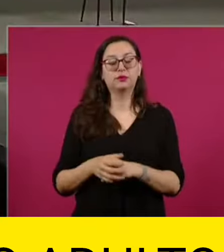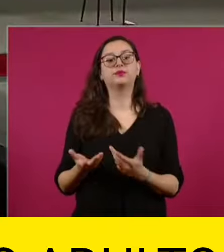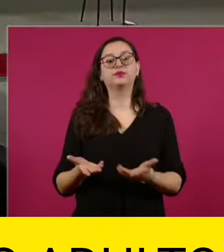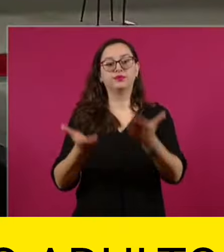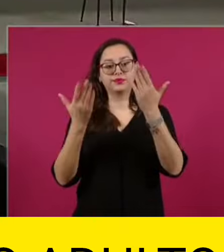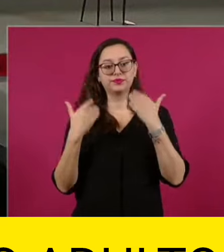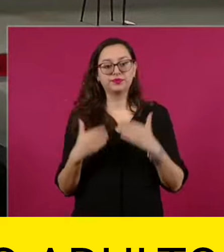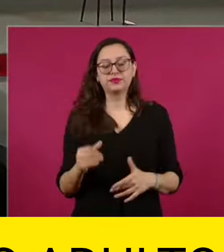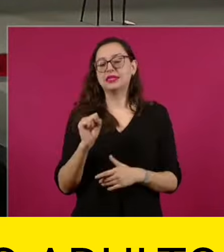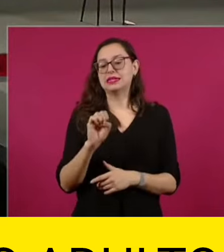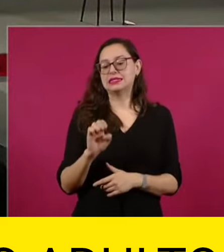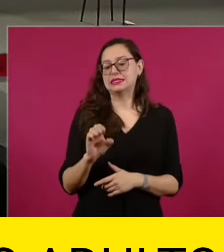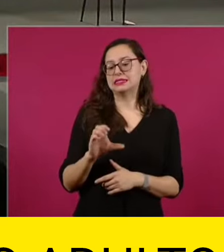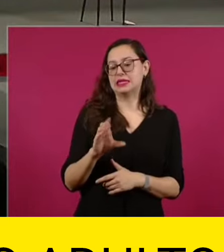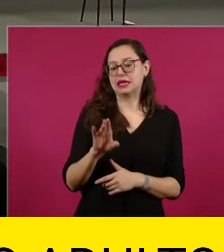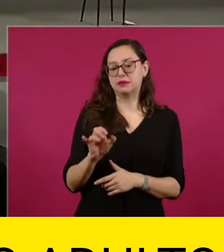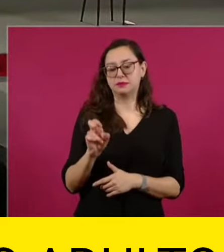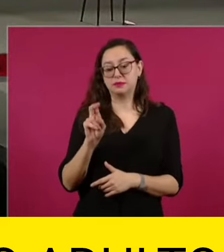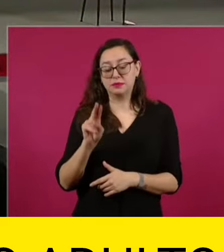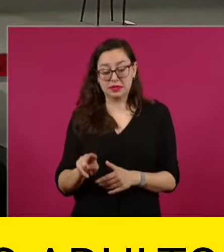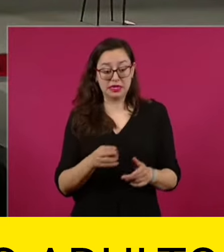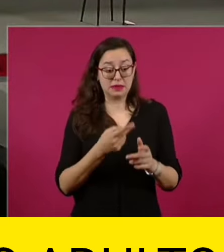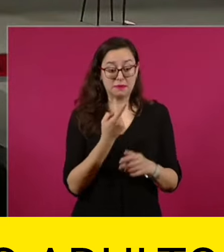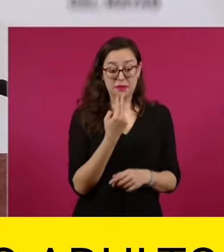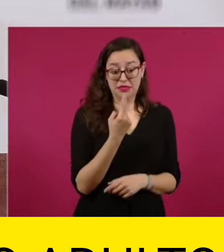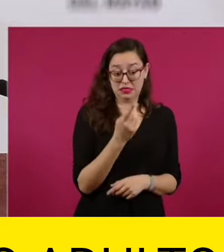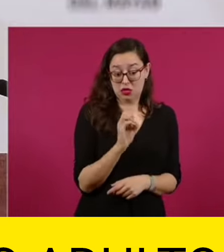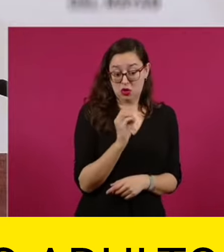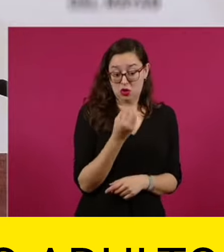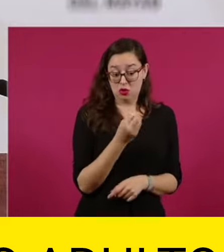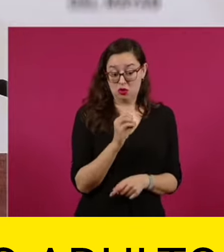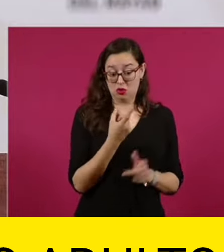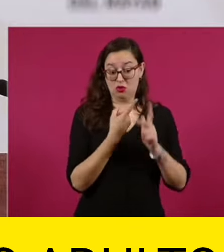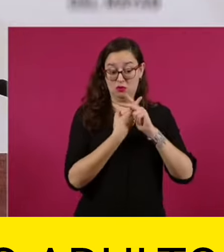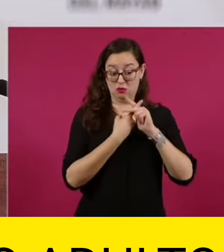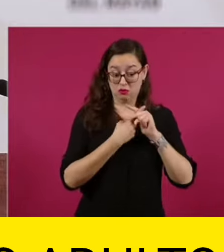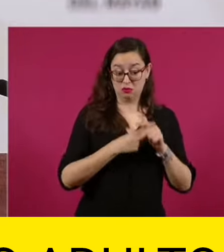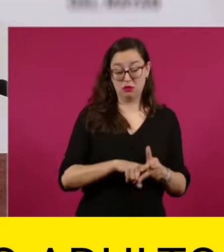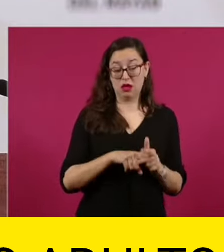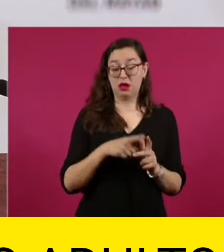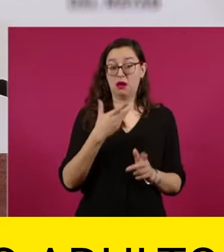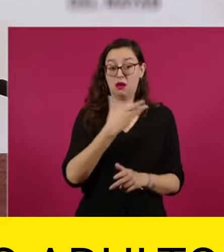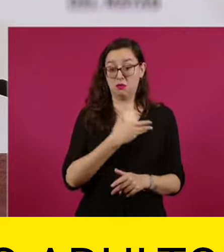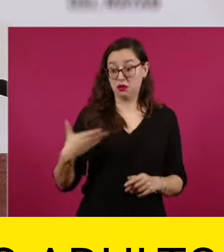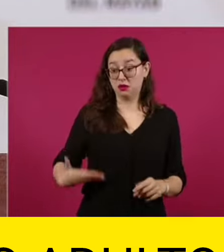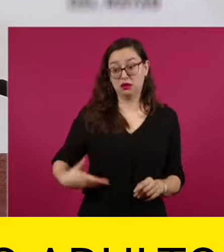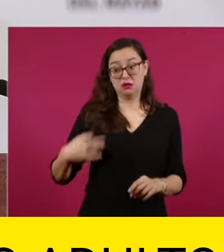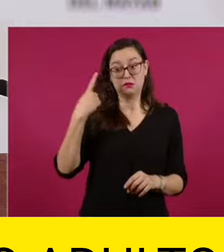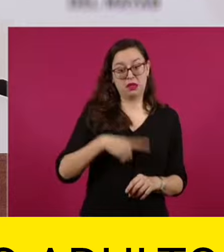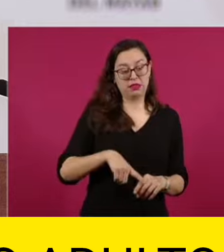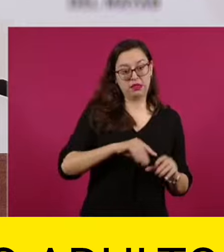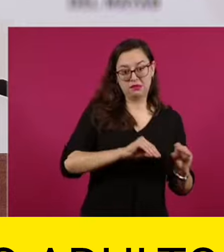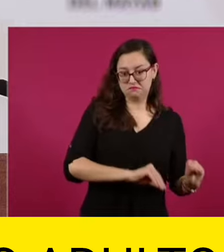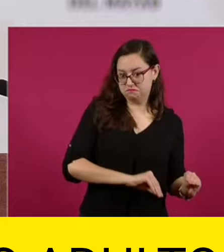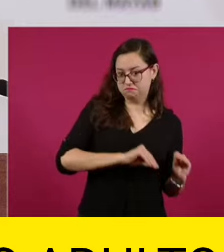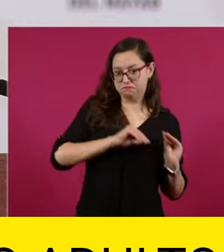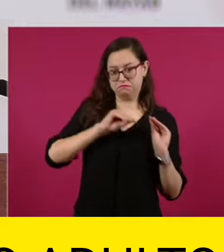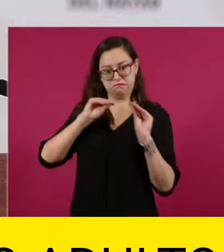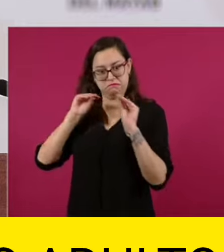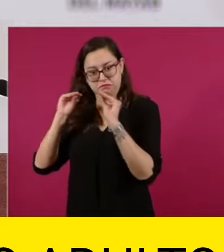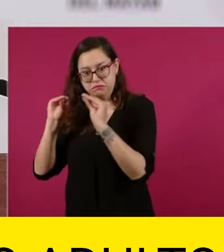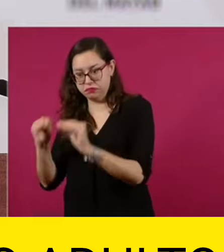de Bienestar, desde el 25 de octubre que el presidente nos instruyó trasladarnos para allá, pues nos trasladamos de todo